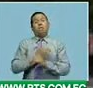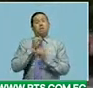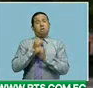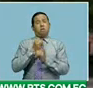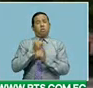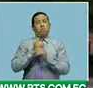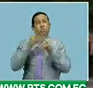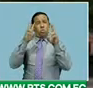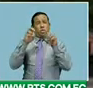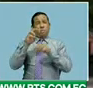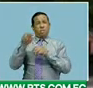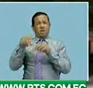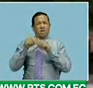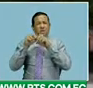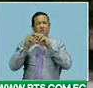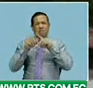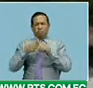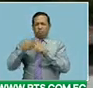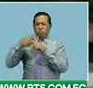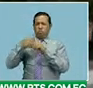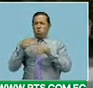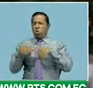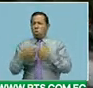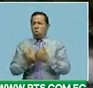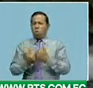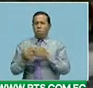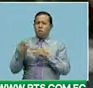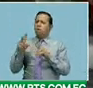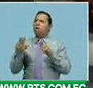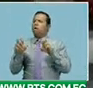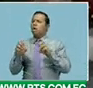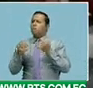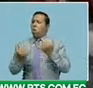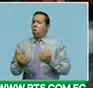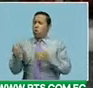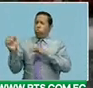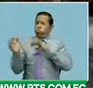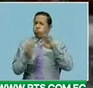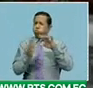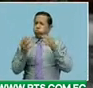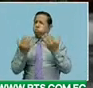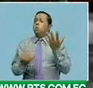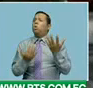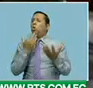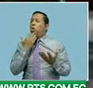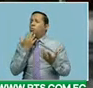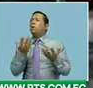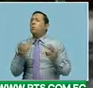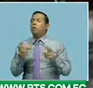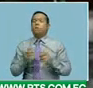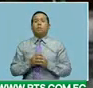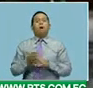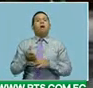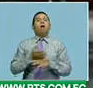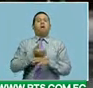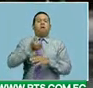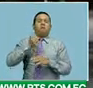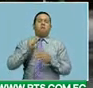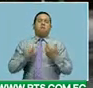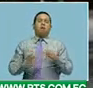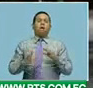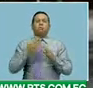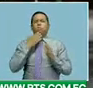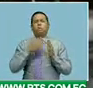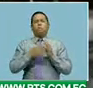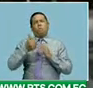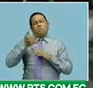igual continúa el clima de la misma manera que el día de hoy. Esto generó más radiación, es decir, los fardos que fueron contaminados en la